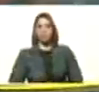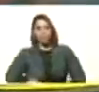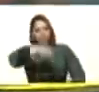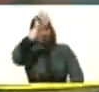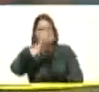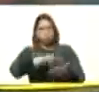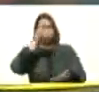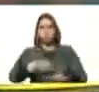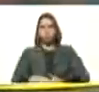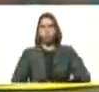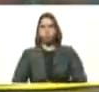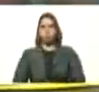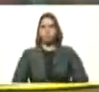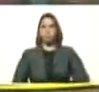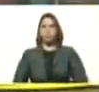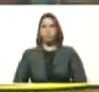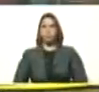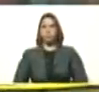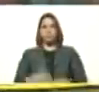¡Cúmplase!